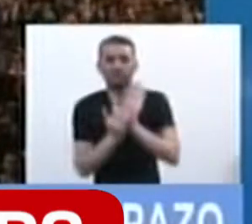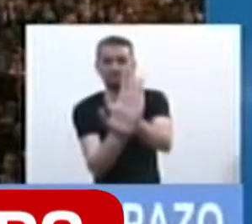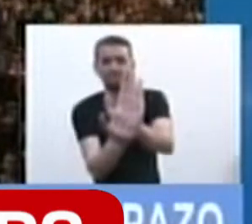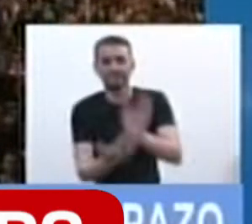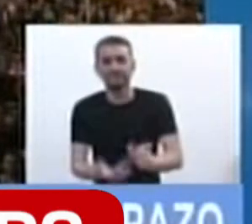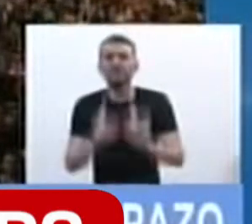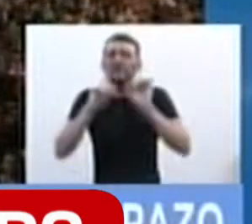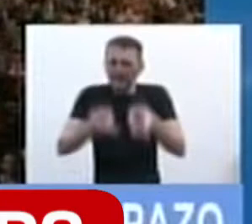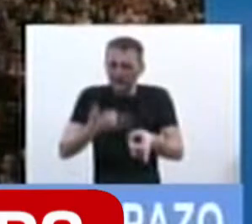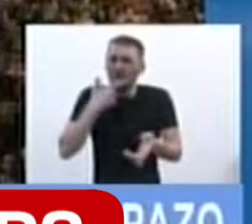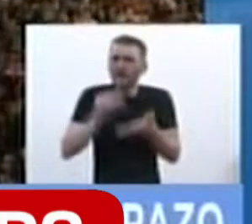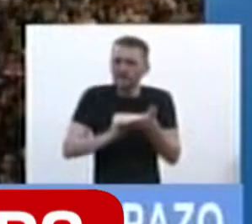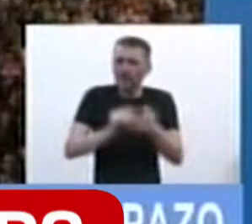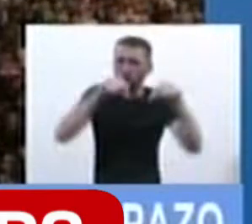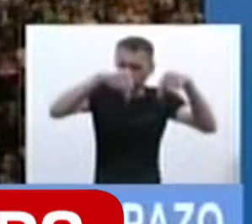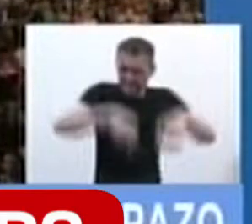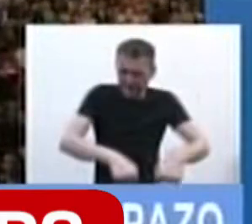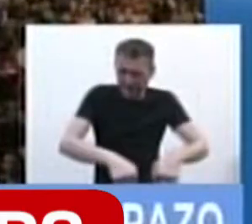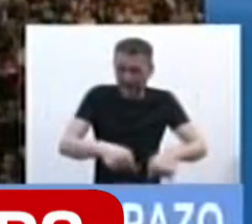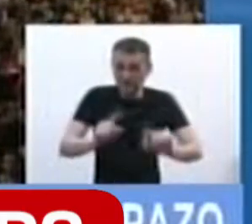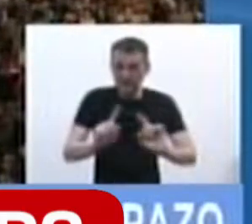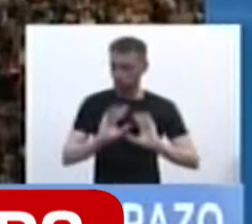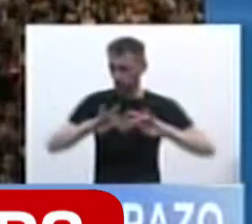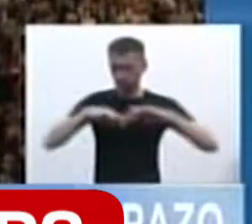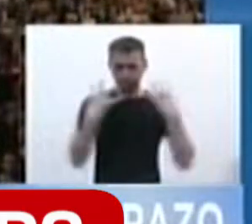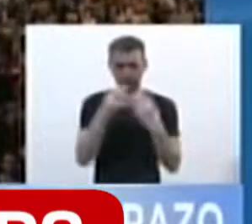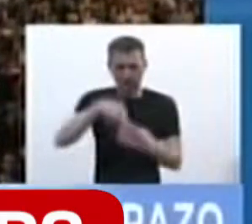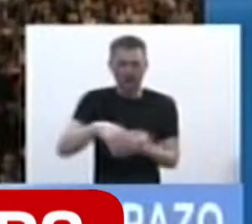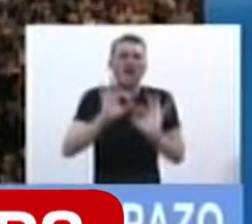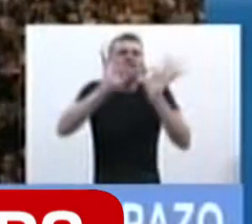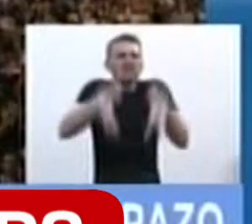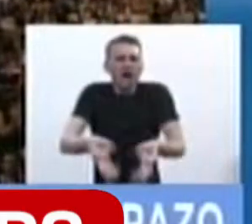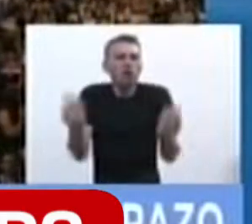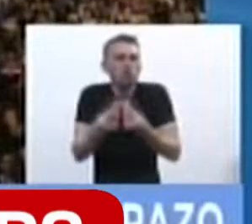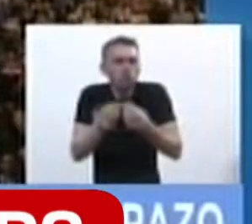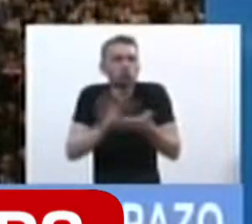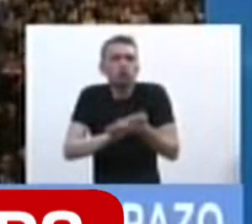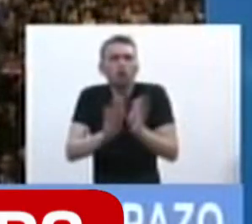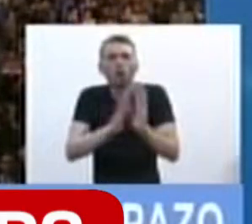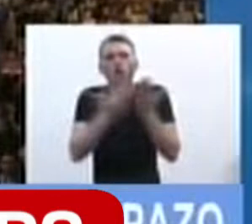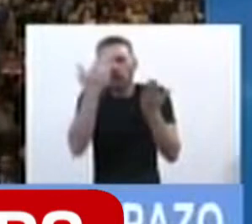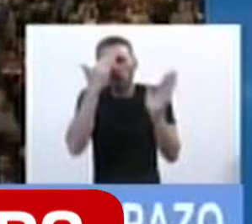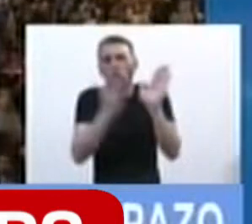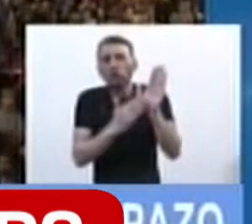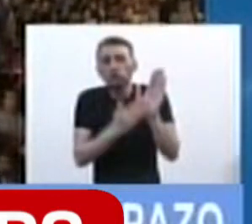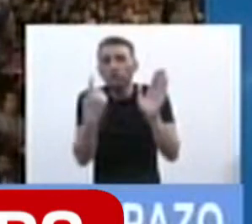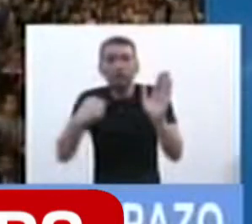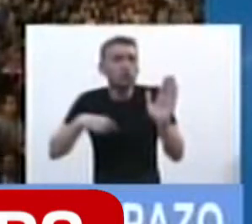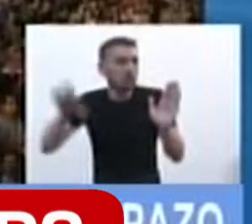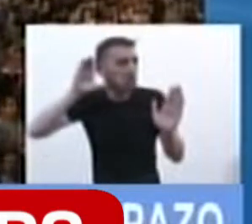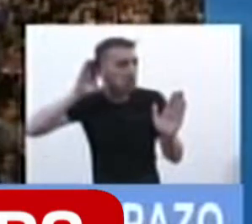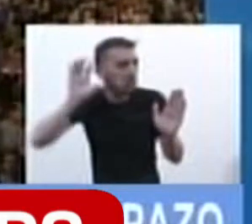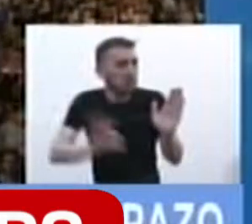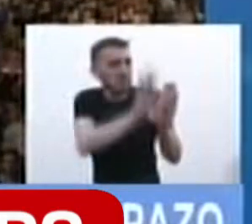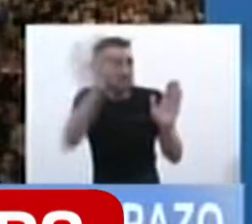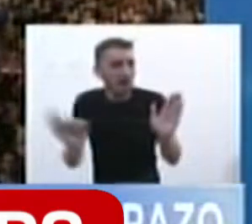También hay senadores acá de este recinto, saben mucho de la Constitución y no los escuché hacerle